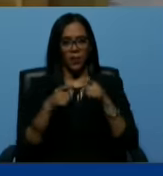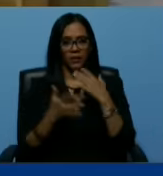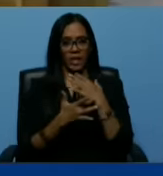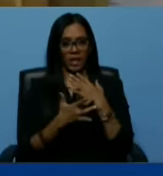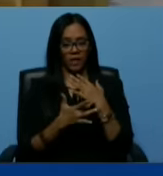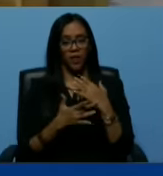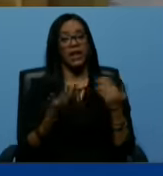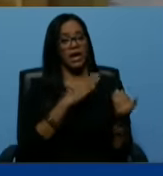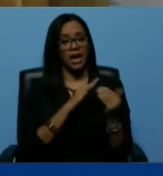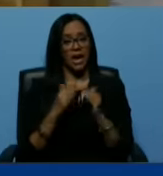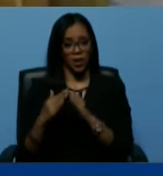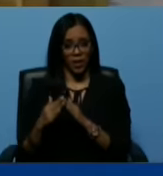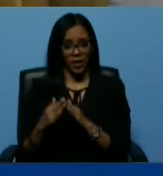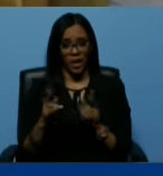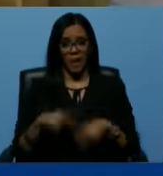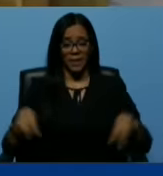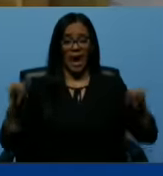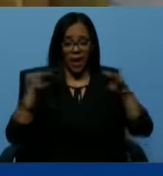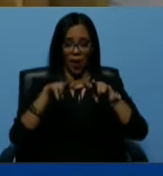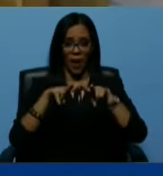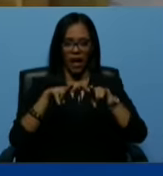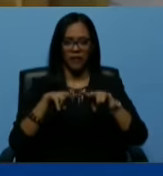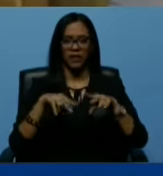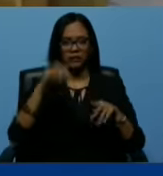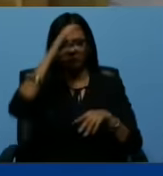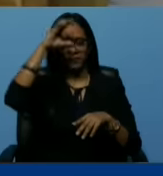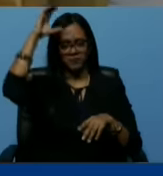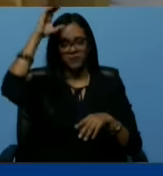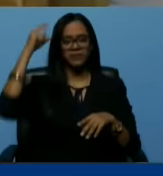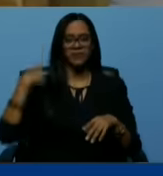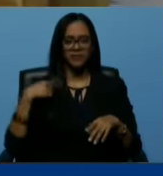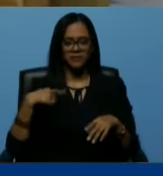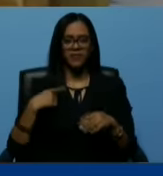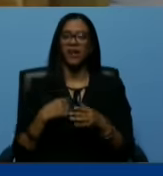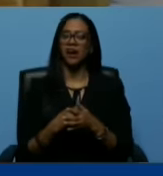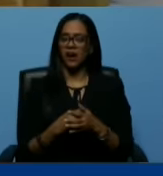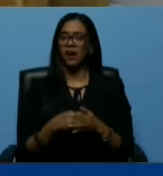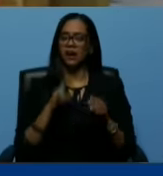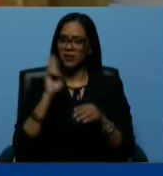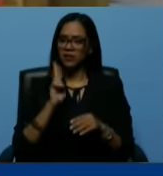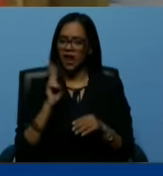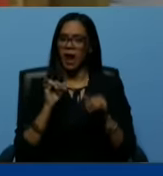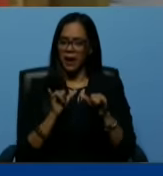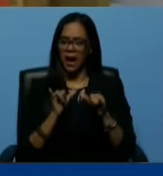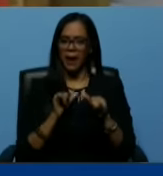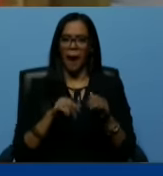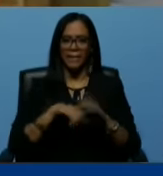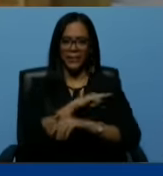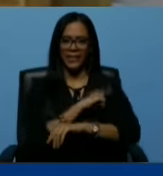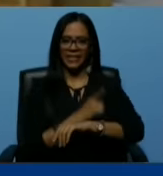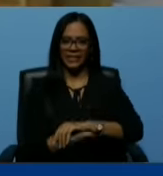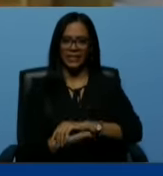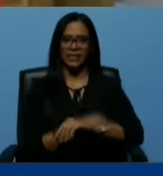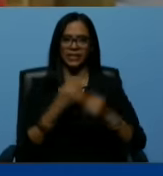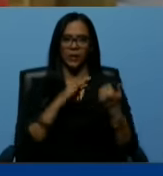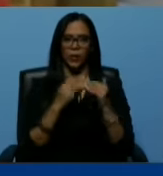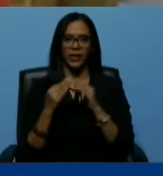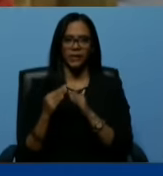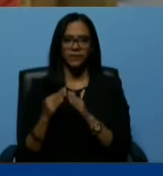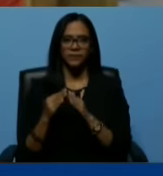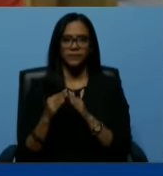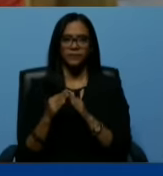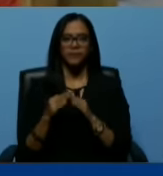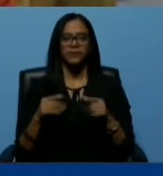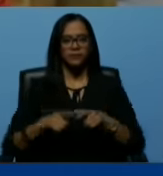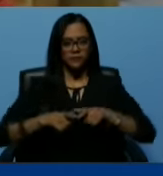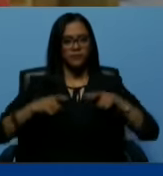que la comunidad, valorando el potencial que hay, pues utilizando el potencial mismo de la comunidad, ha aumentado, digamos,